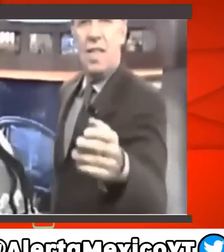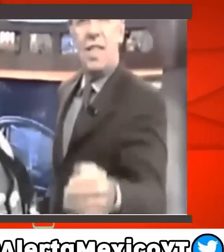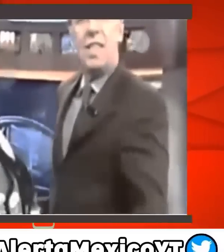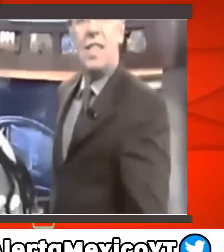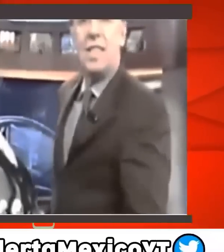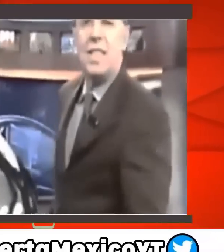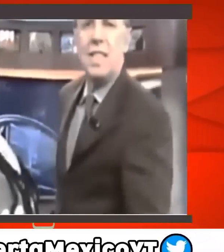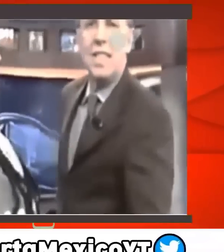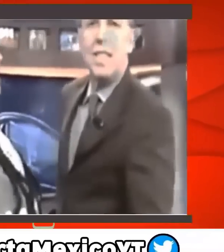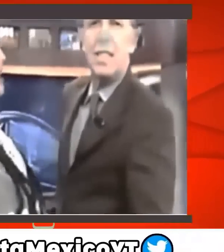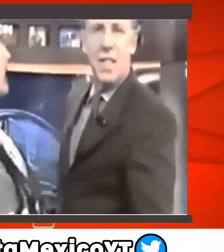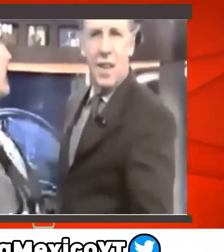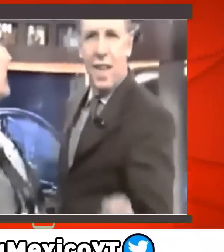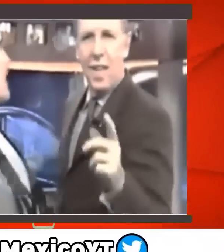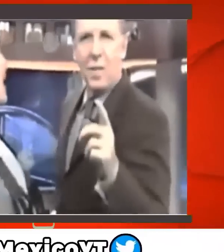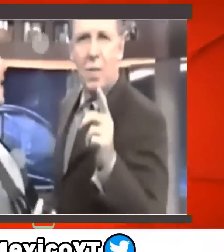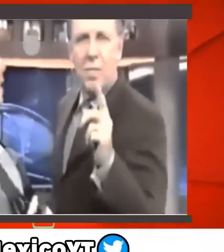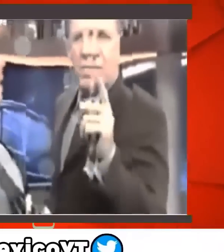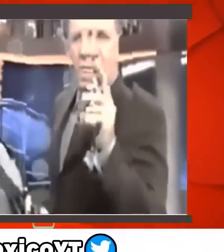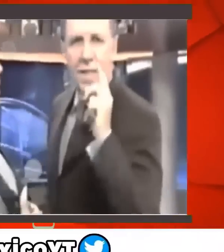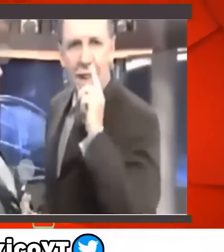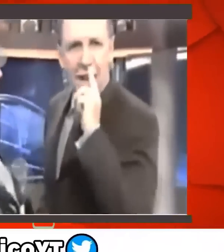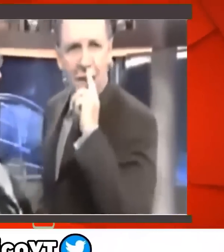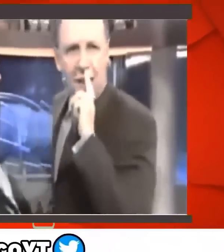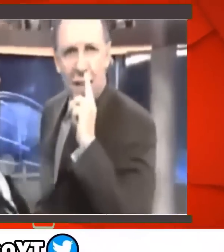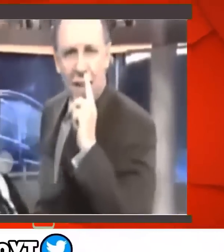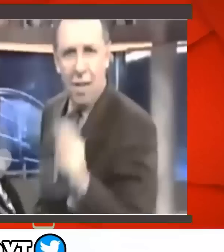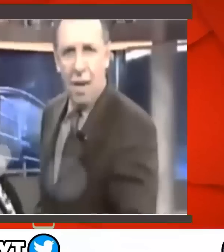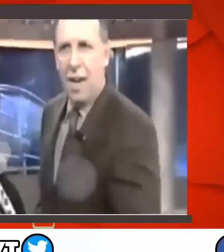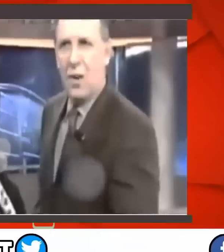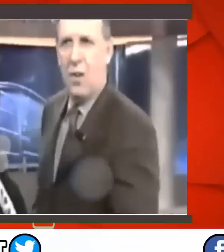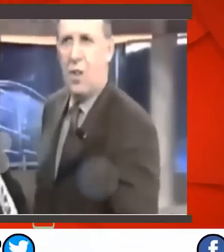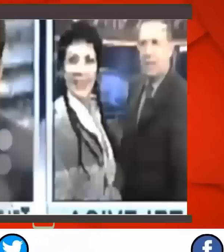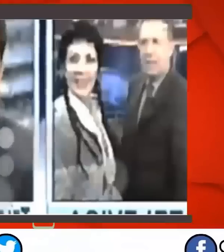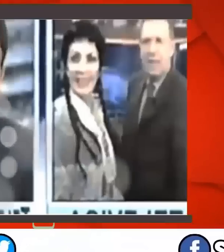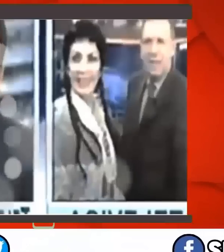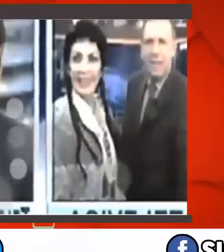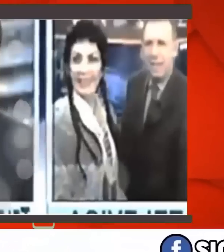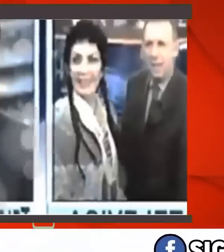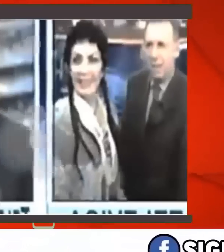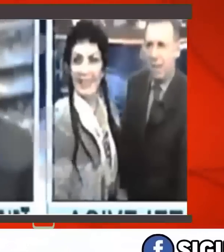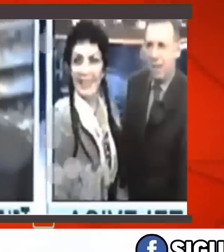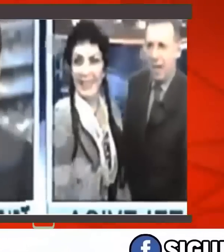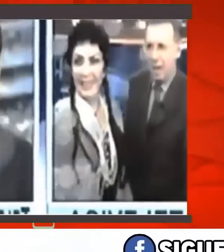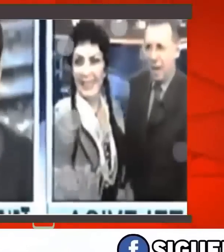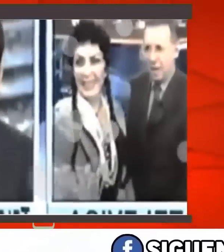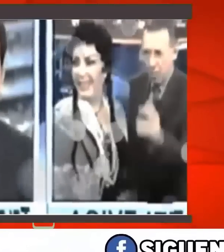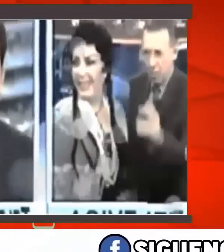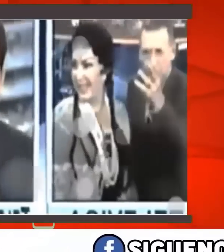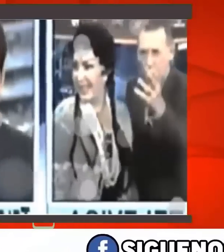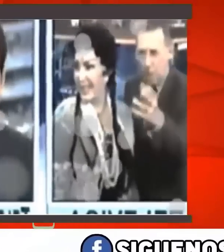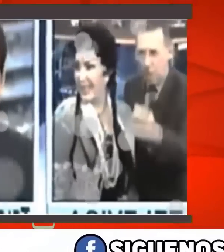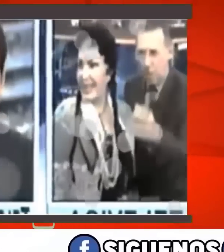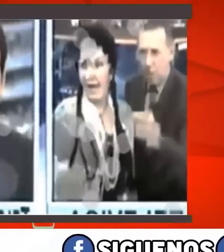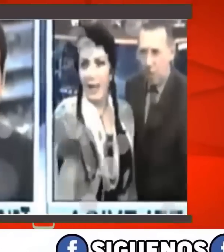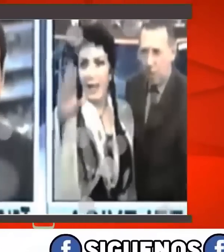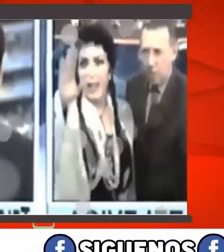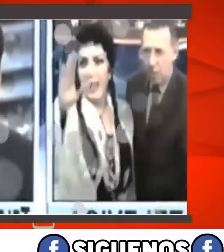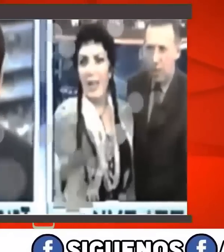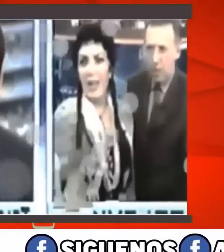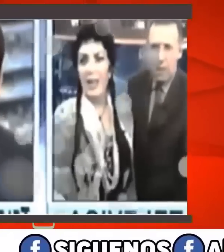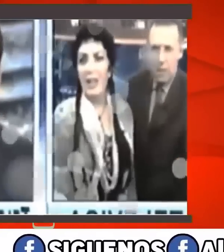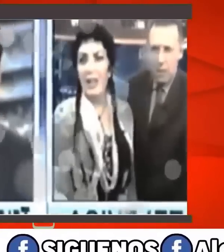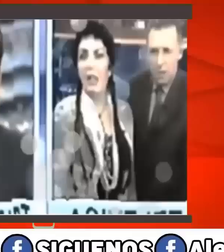Pues si casi me corres. No, señora, ya nos vamos. Está Javier Alarcón. Adelante, Javier. Gracias, Joaquín. Saludos a usted, Javier